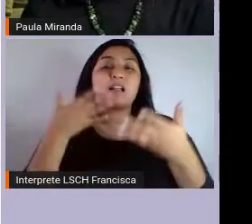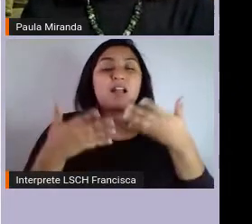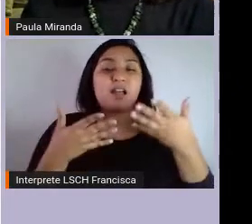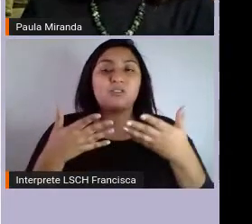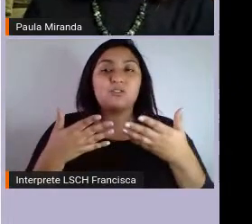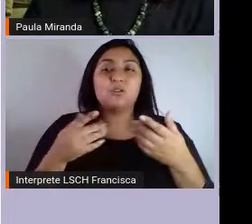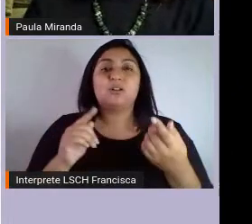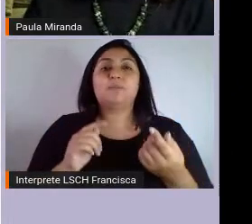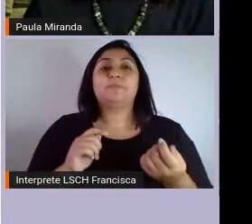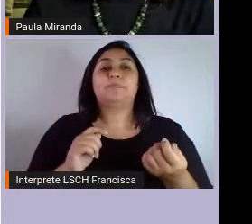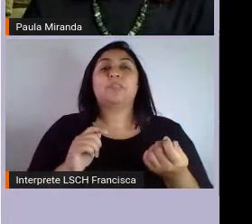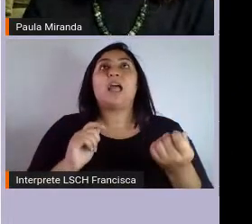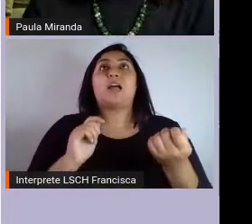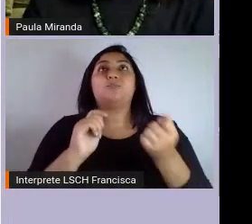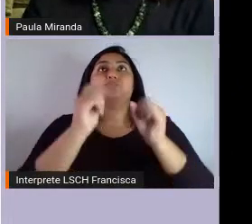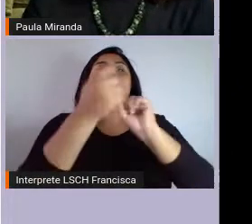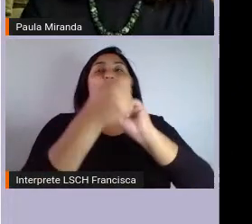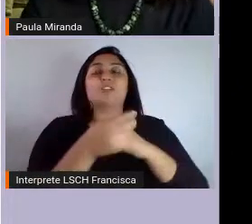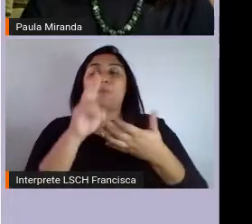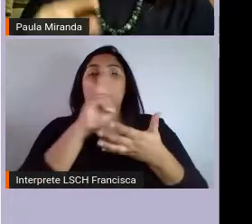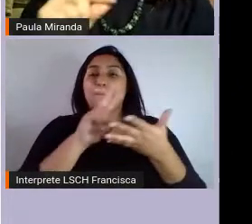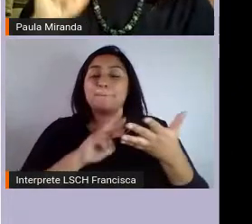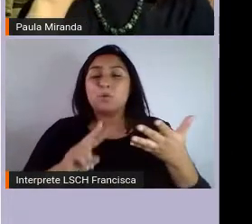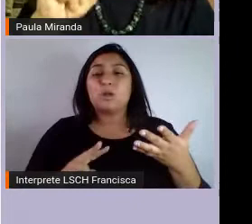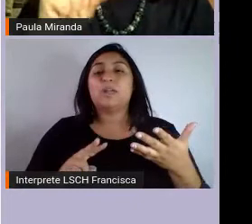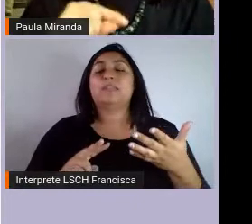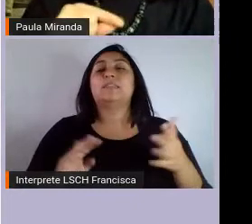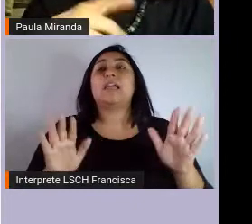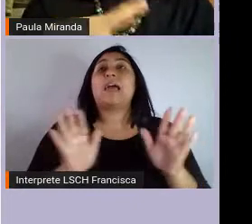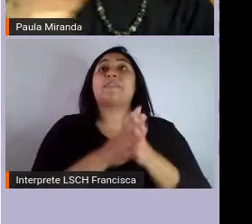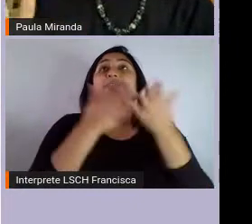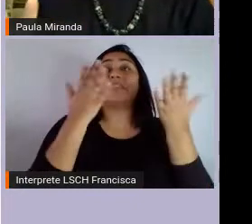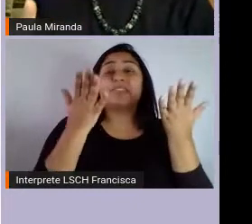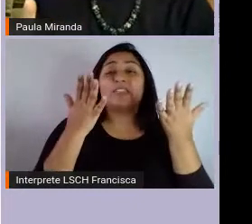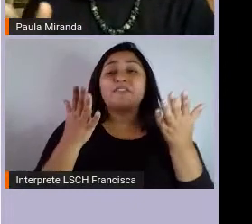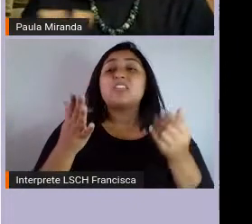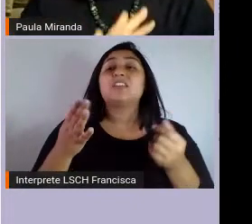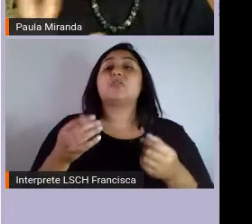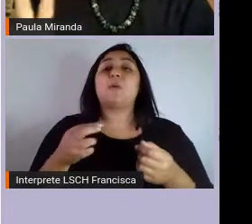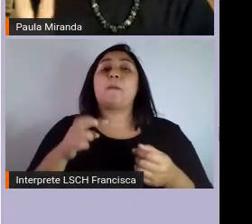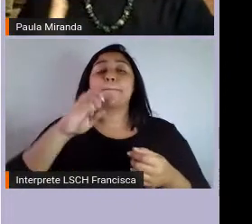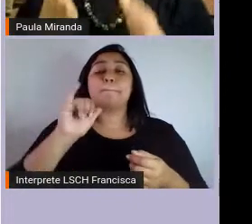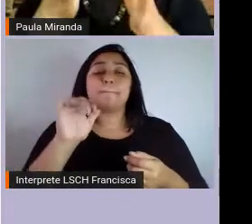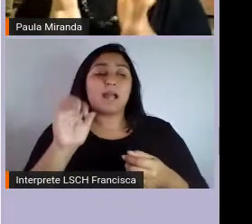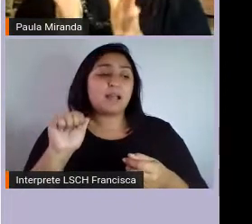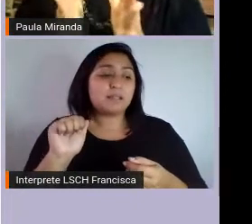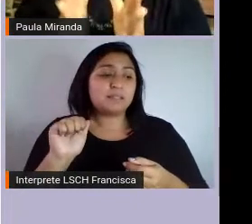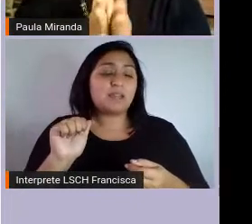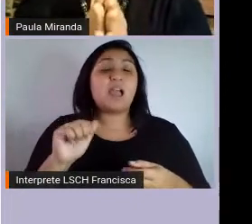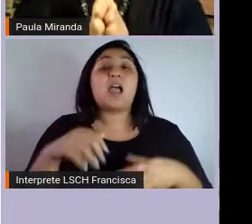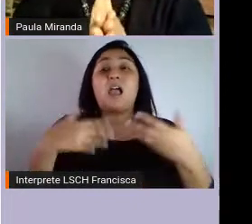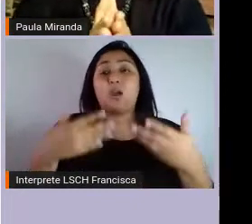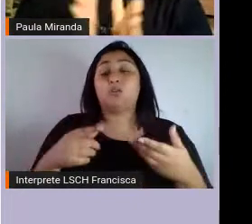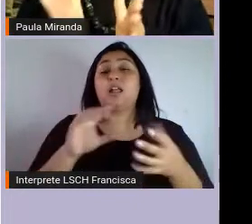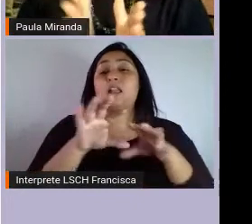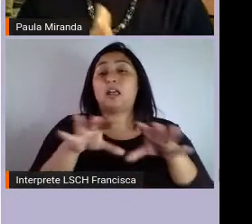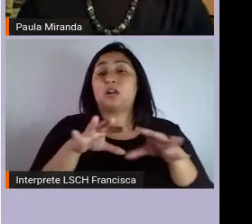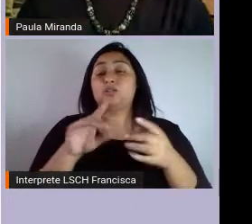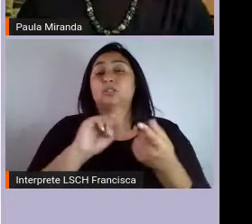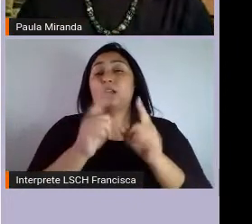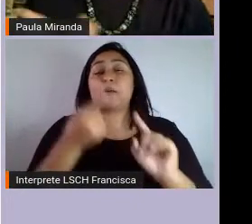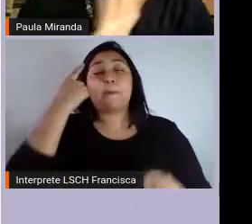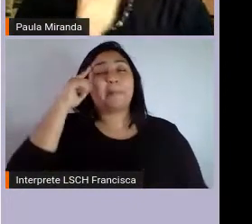el canto a lo divino, la paya, tal y como se hacía hasta ese momento. Hoy día ya las cosas han cambiado, pero estamos pensando en el año